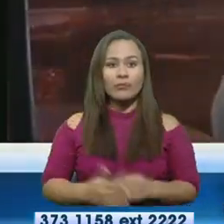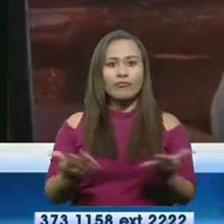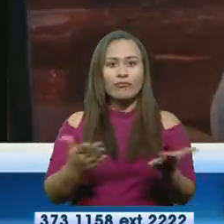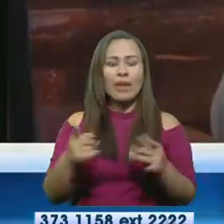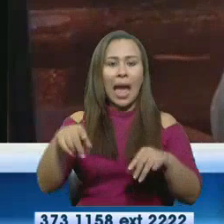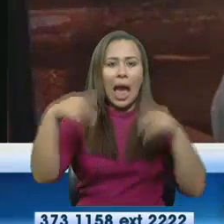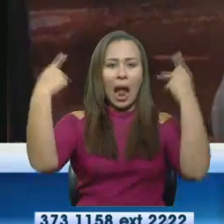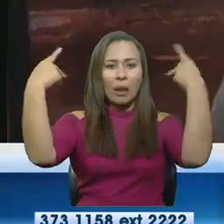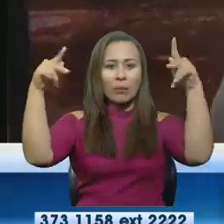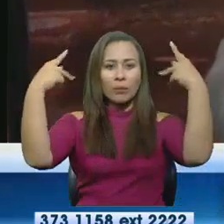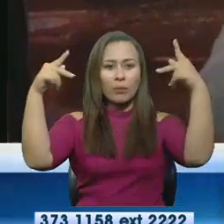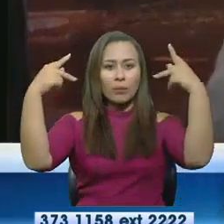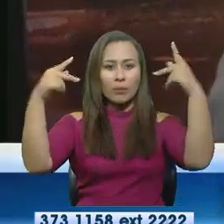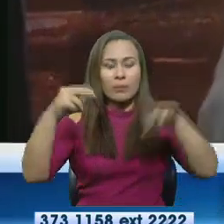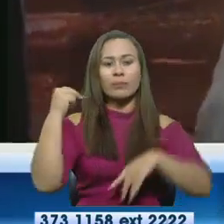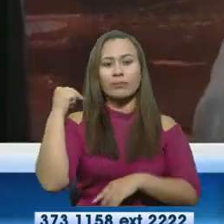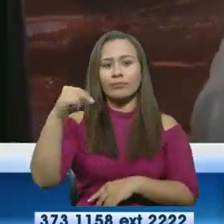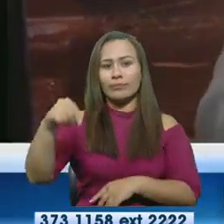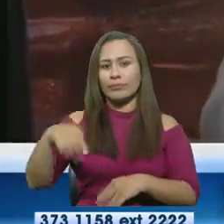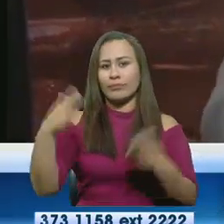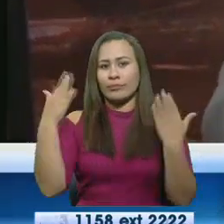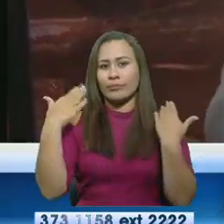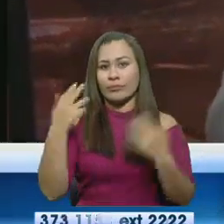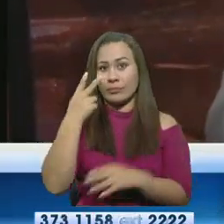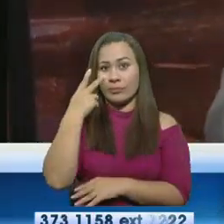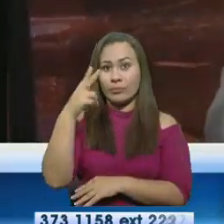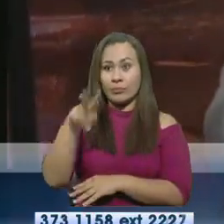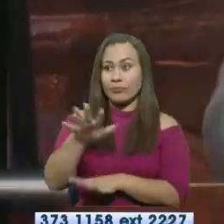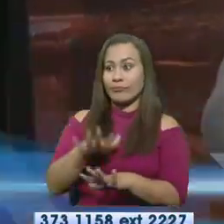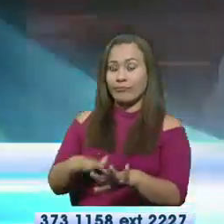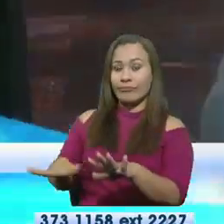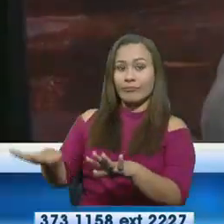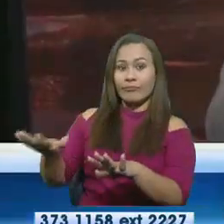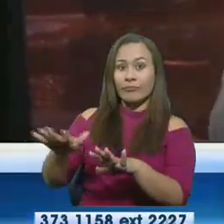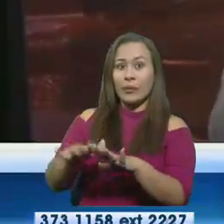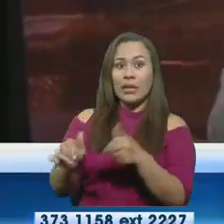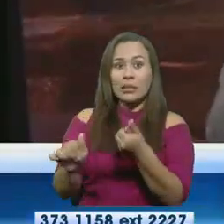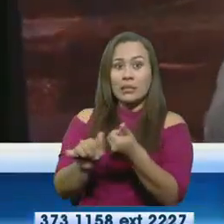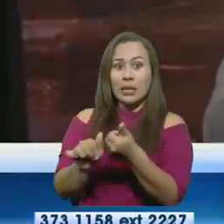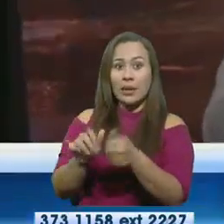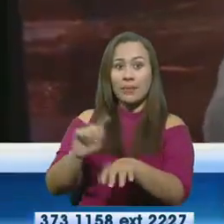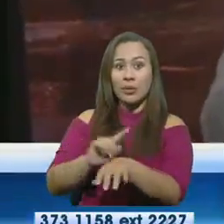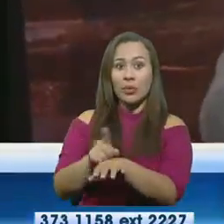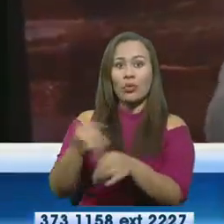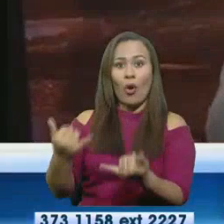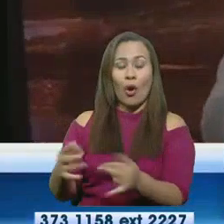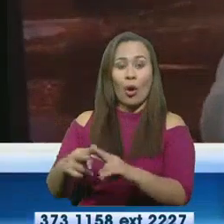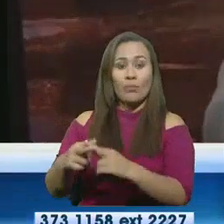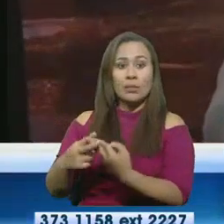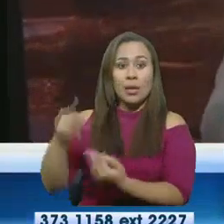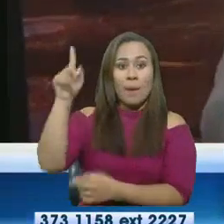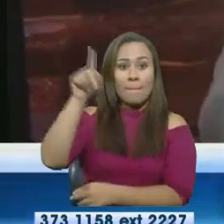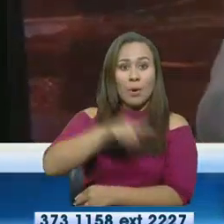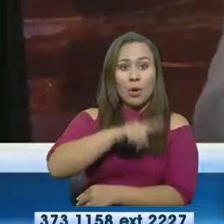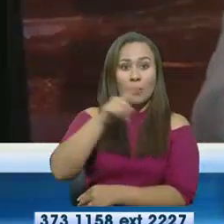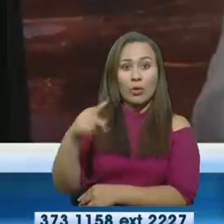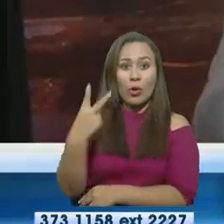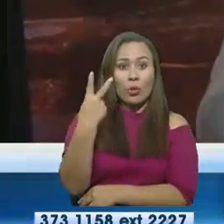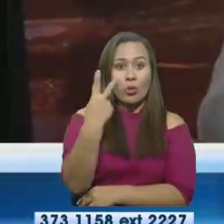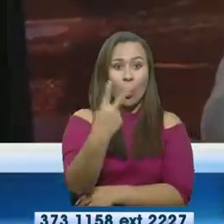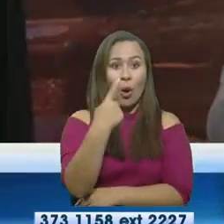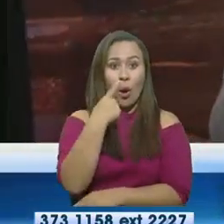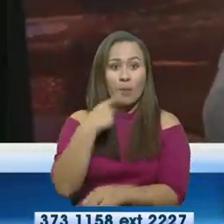Alborada Norte de Guayaquil, en donde lo que hemos podido divisar dentro de pocos minutos que hemos estado aquí es que efectivamente se está cumpliendo